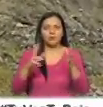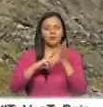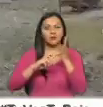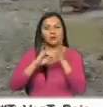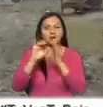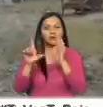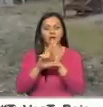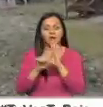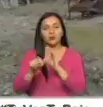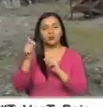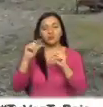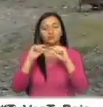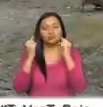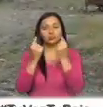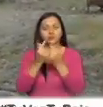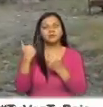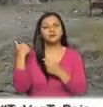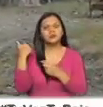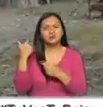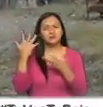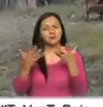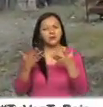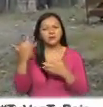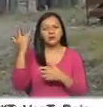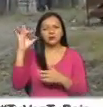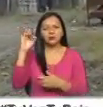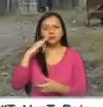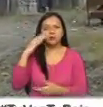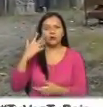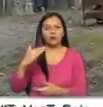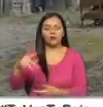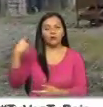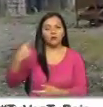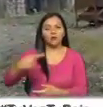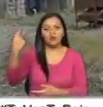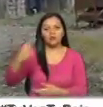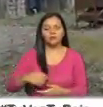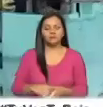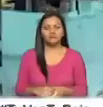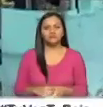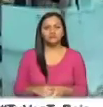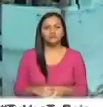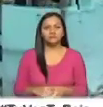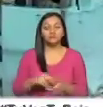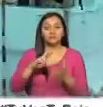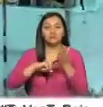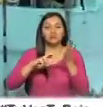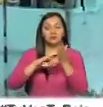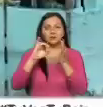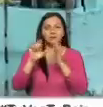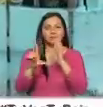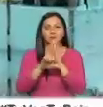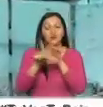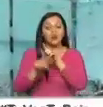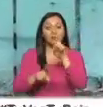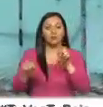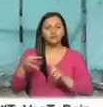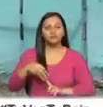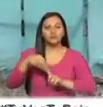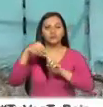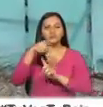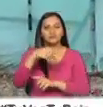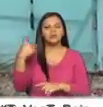este y otros grupos armados extraían 18 kilos de oro diarios. La minería ilegal ha sido una de las principales